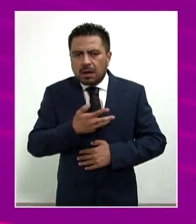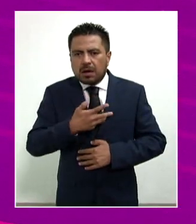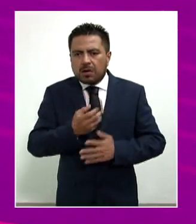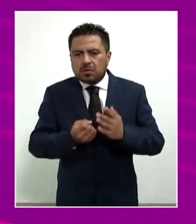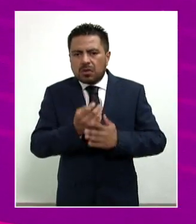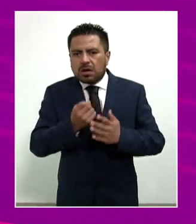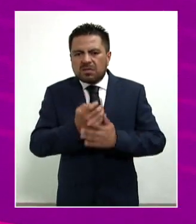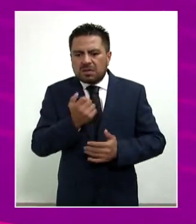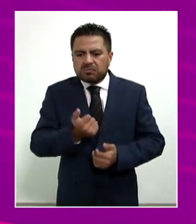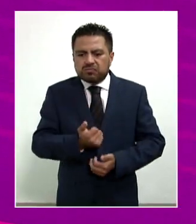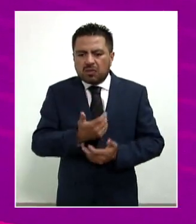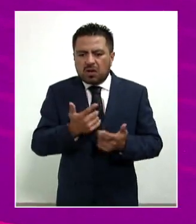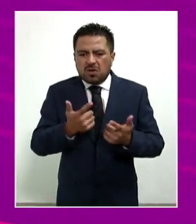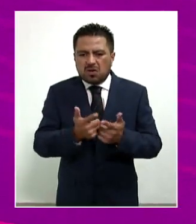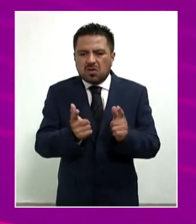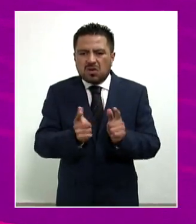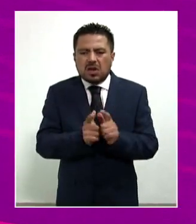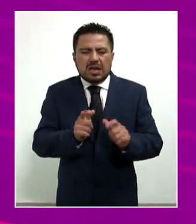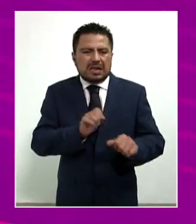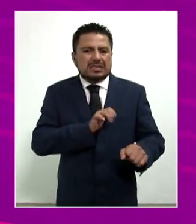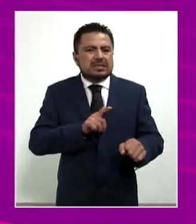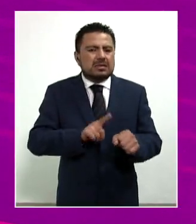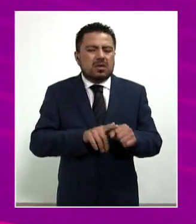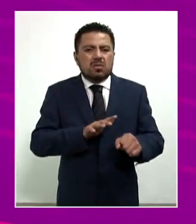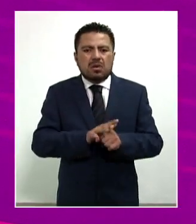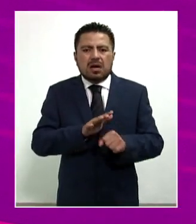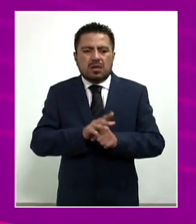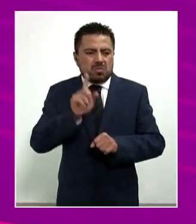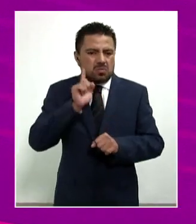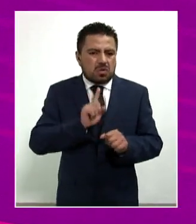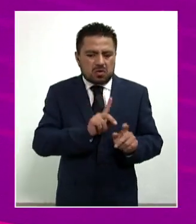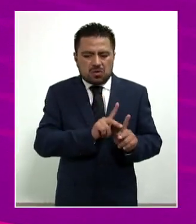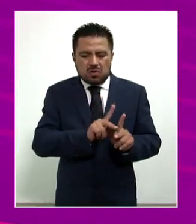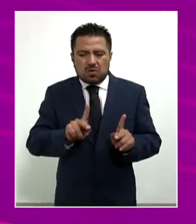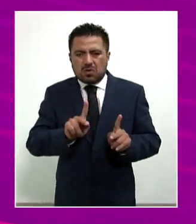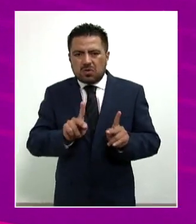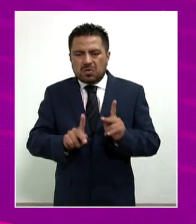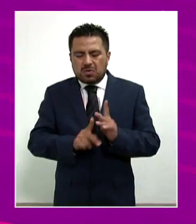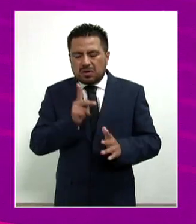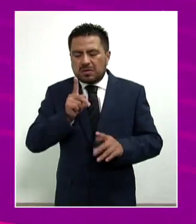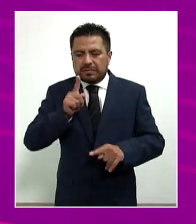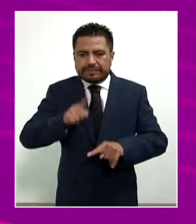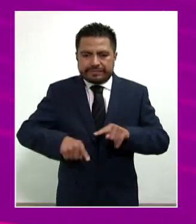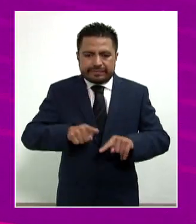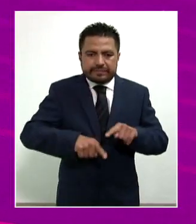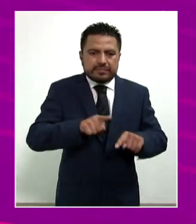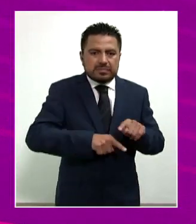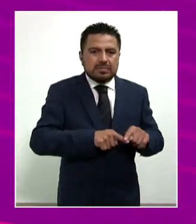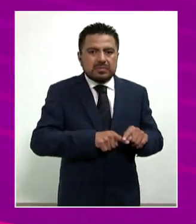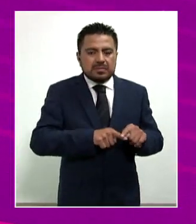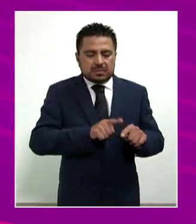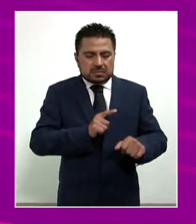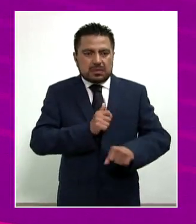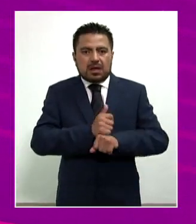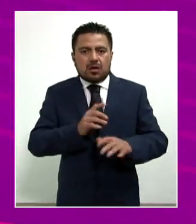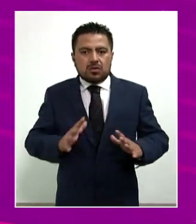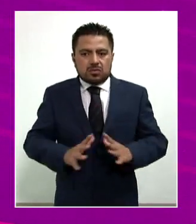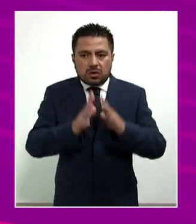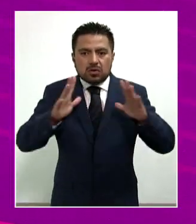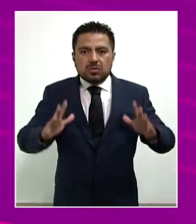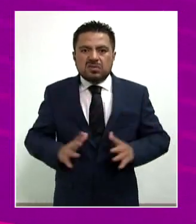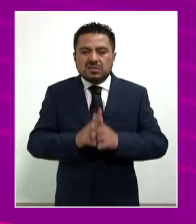nuevas expresiones y en particular el caso de las mujeres y su reivindicación en la